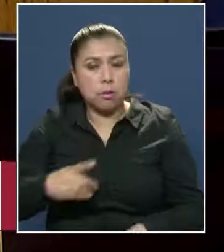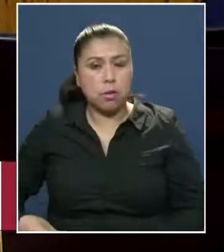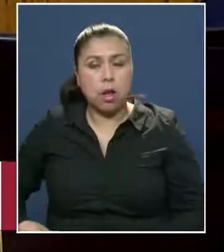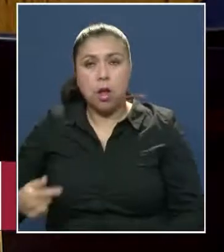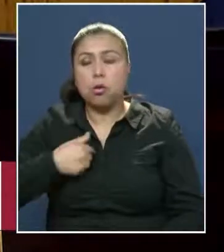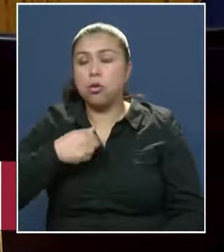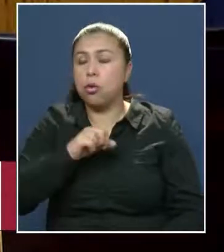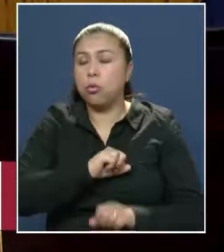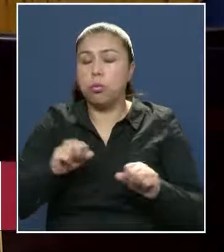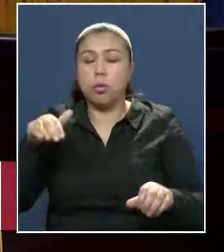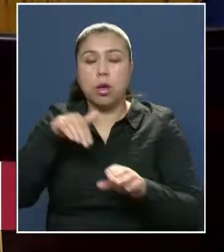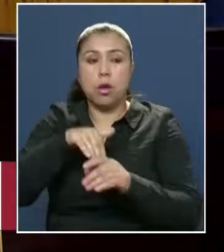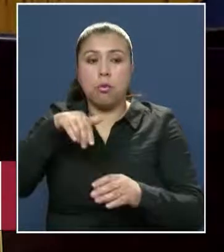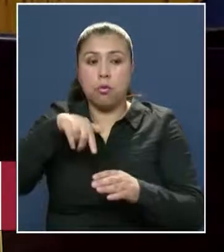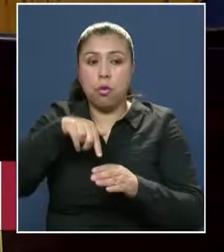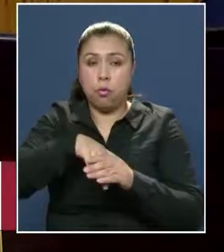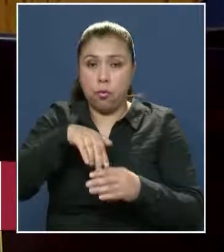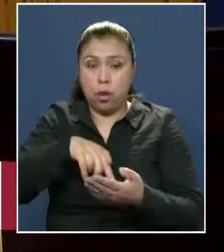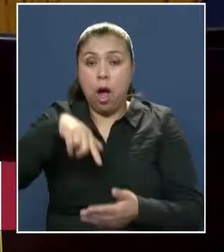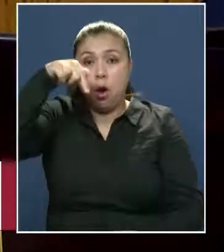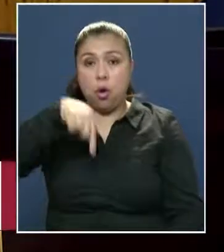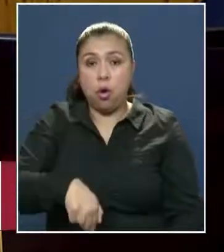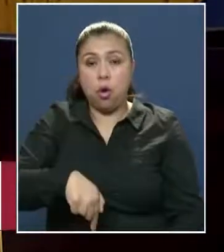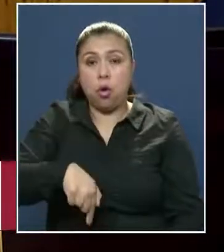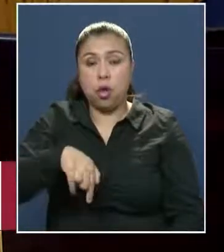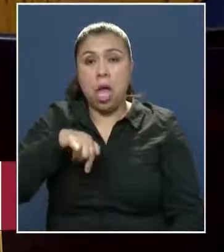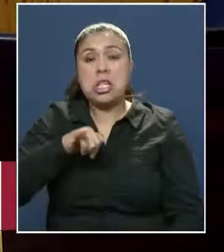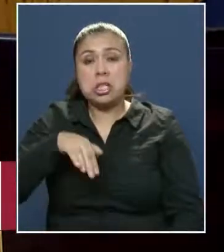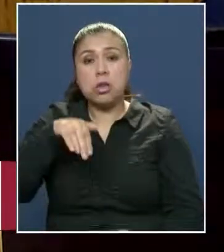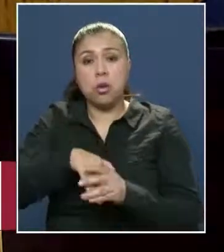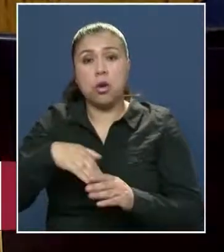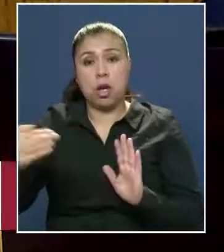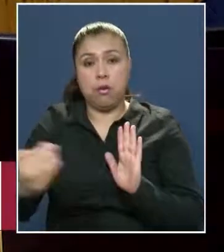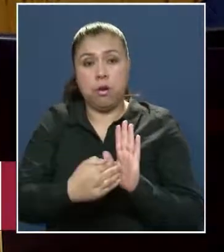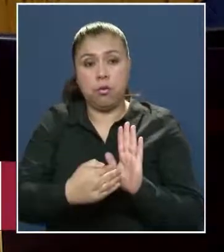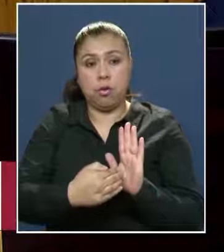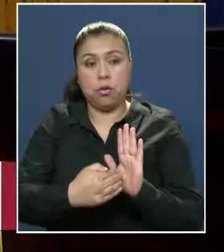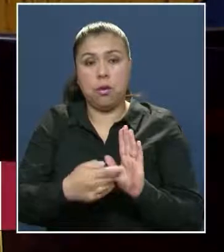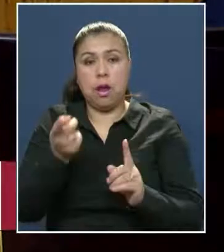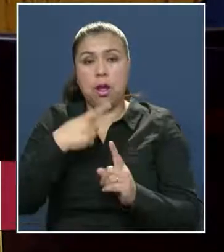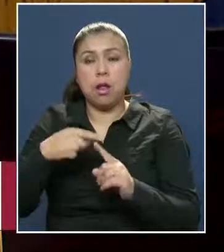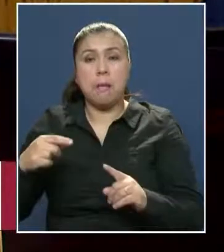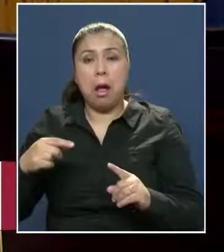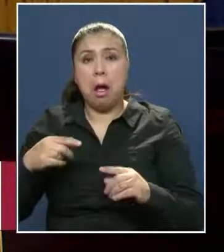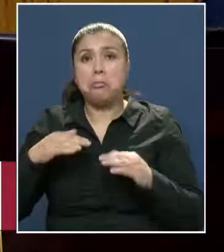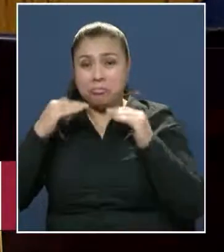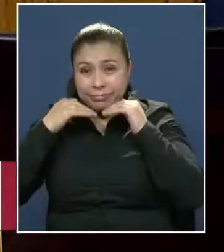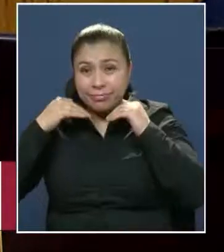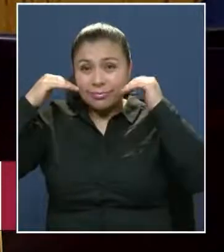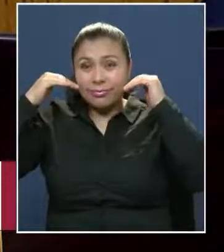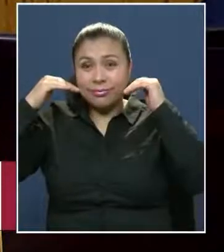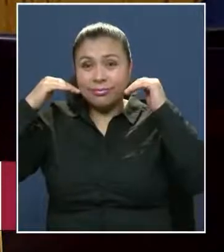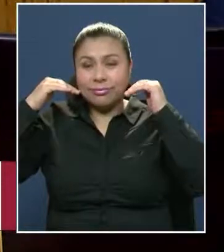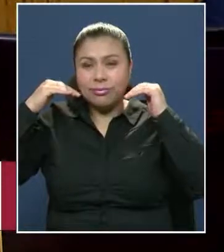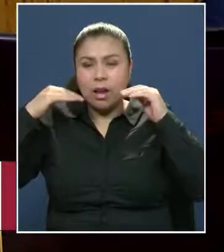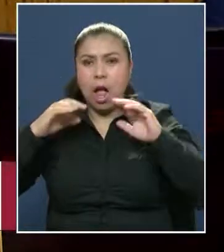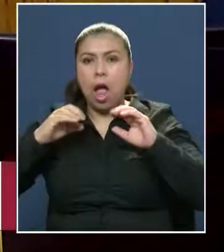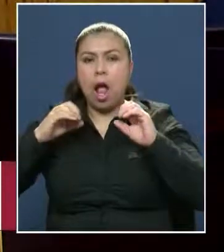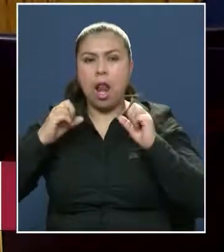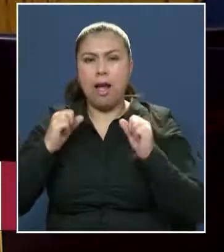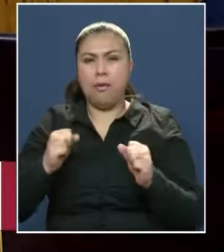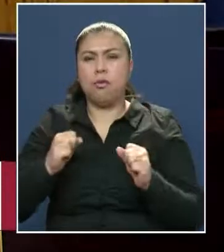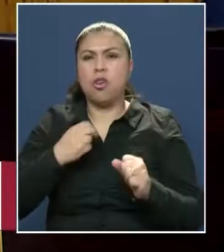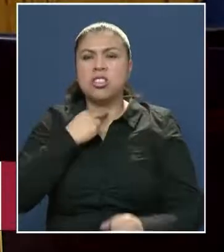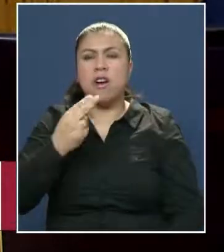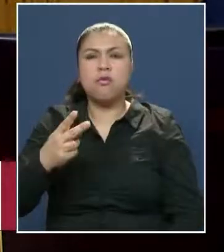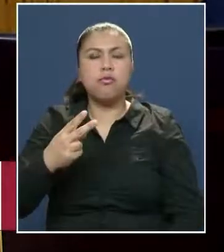pude votar, hoy lo haré favorablemente. Además me alegra la fuerza con que han sacado la voz los